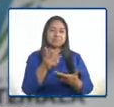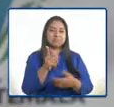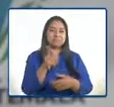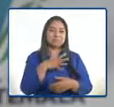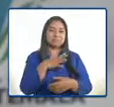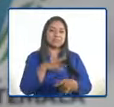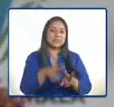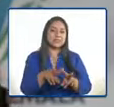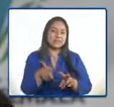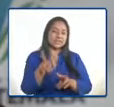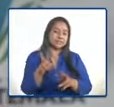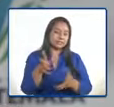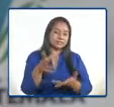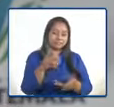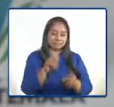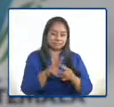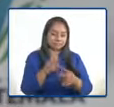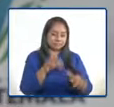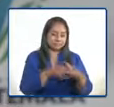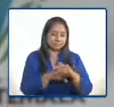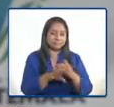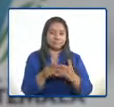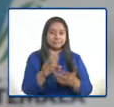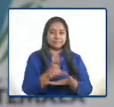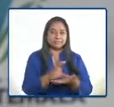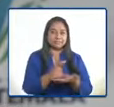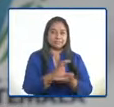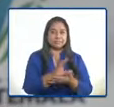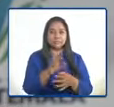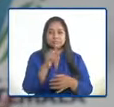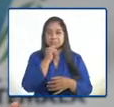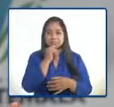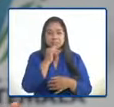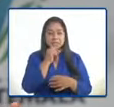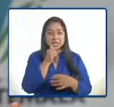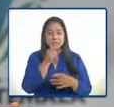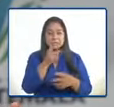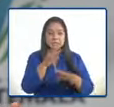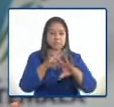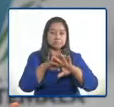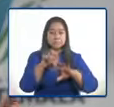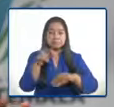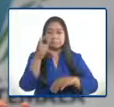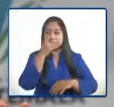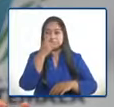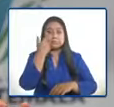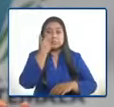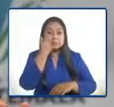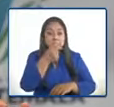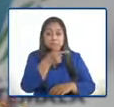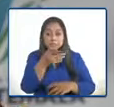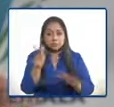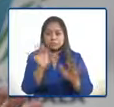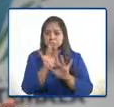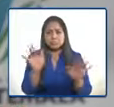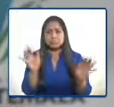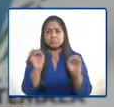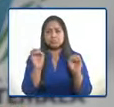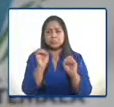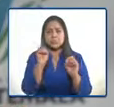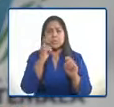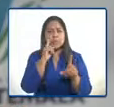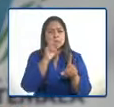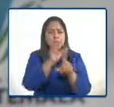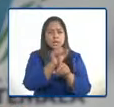ventaja. Verdaderamente dentro de los centros de privación de libertad no tenemos enfermedades crónicas graves. Hemos podido